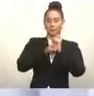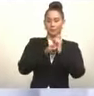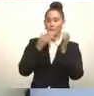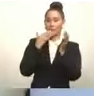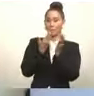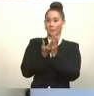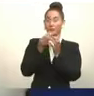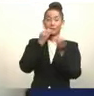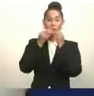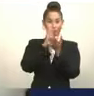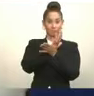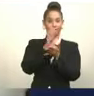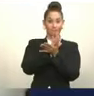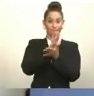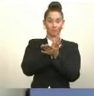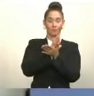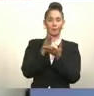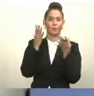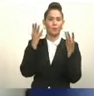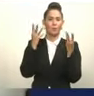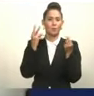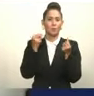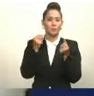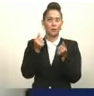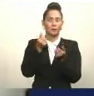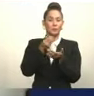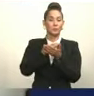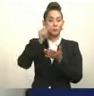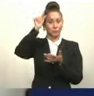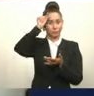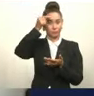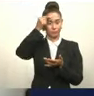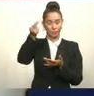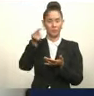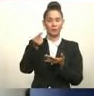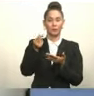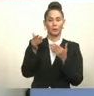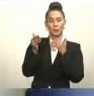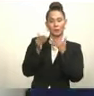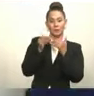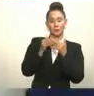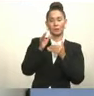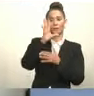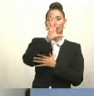alimentación escolar, tendrán un costo para el gobierno dominicano de aproximadamente